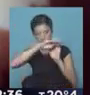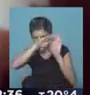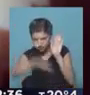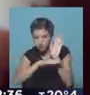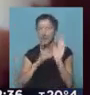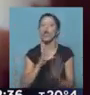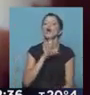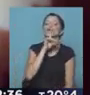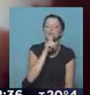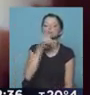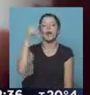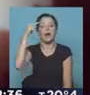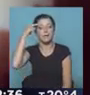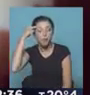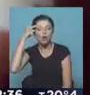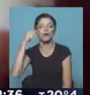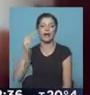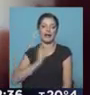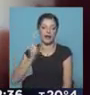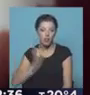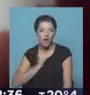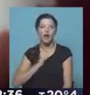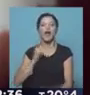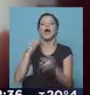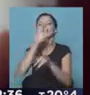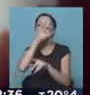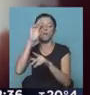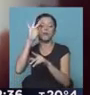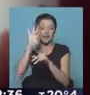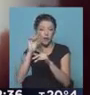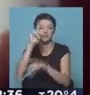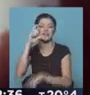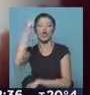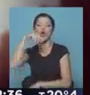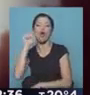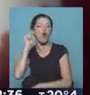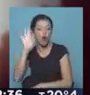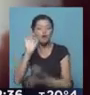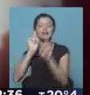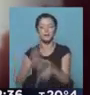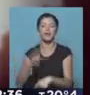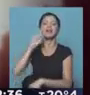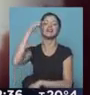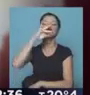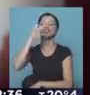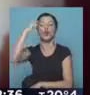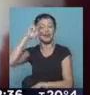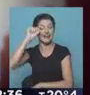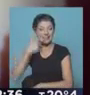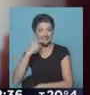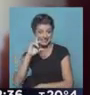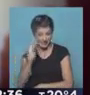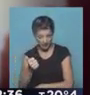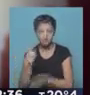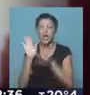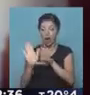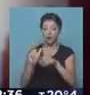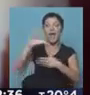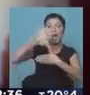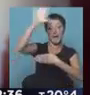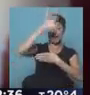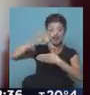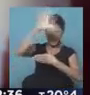Rusia, Japón, Canadá, República Democrática de Congo e Indonesia. América Latina en su conjunto llega a